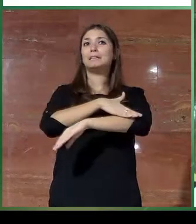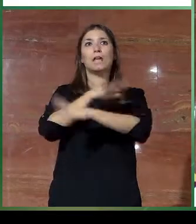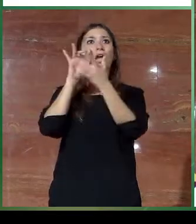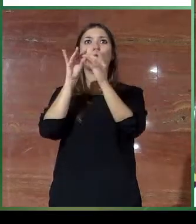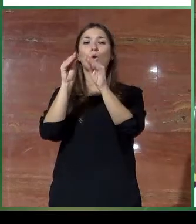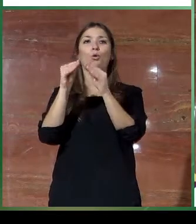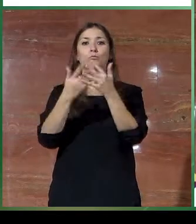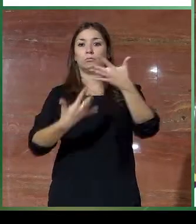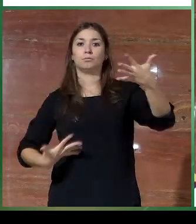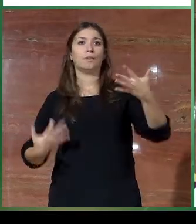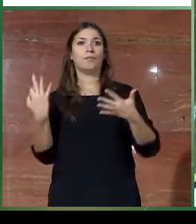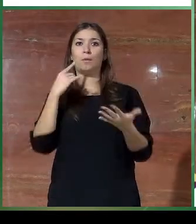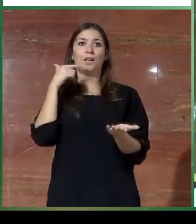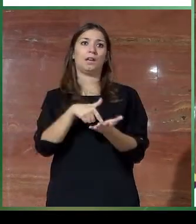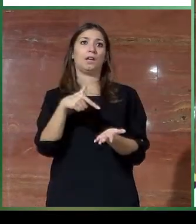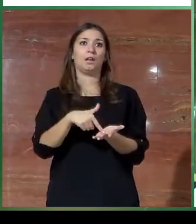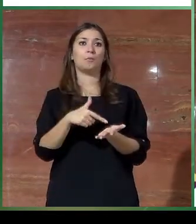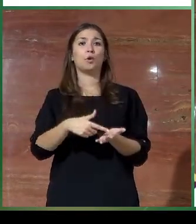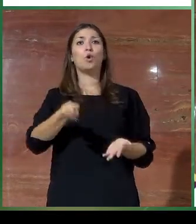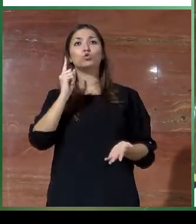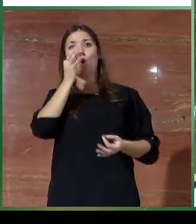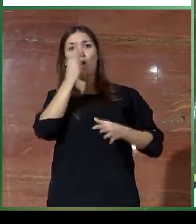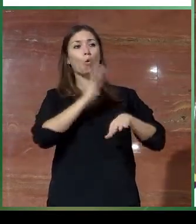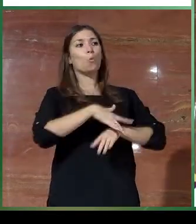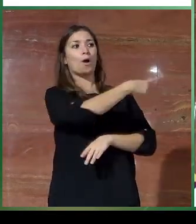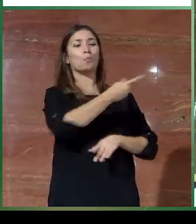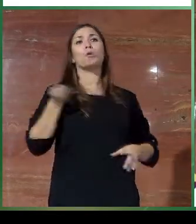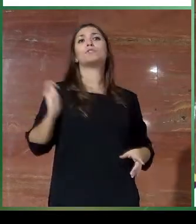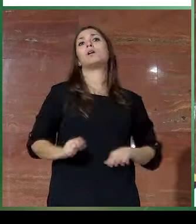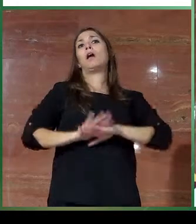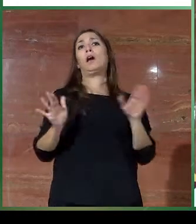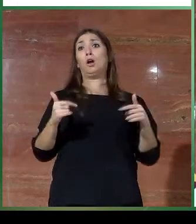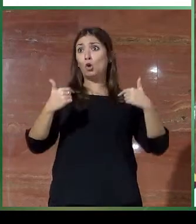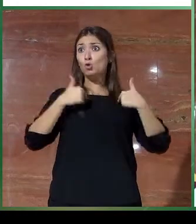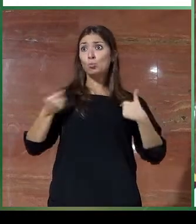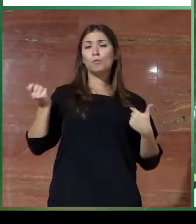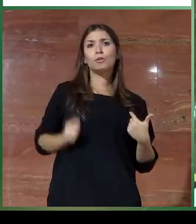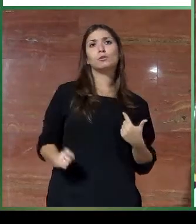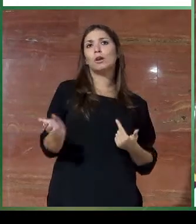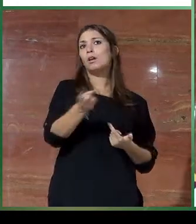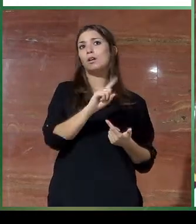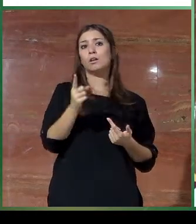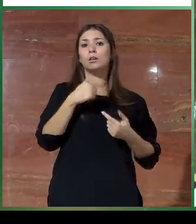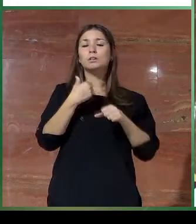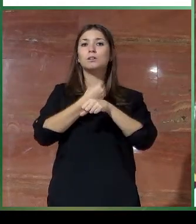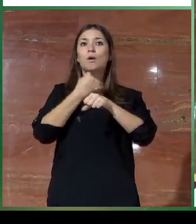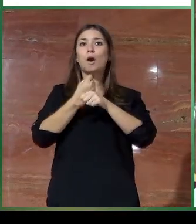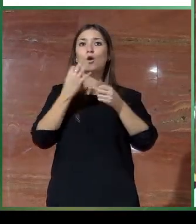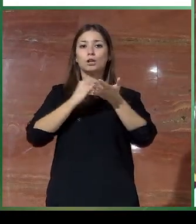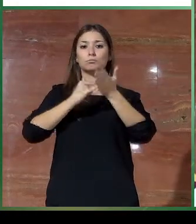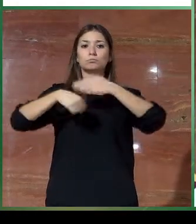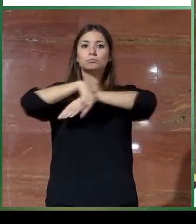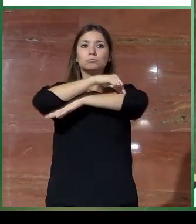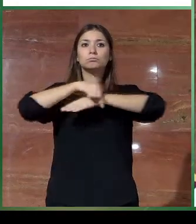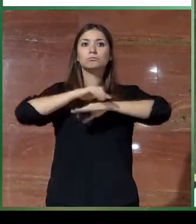etcétera, etcétera. Pero yo creo que cargar las tintas en los profesionales, a la larga un profesional, nunca olvidemos que lo que está haciendo es llevar